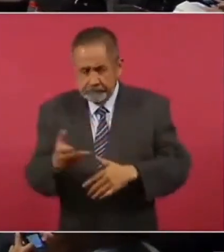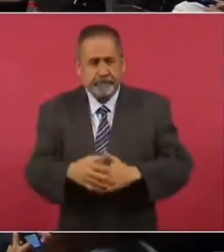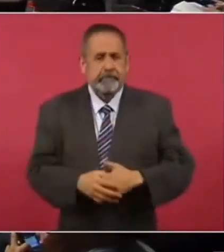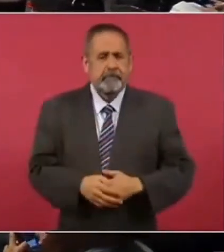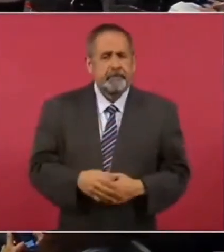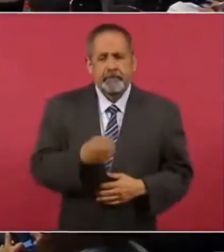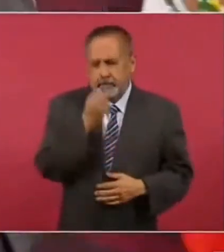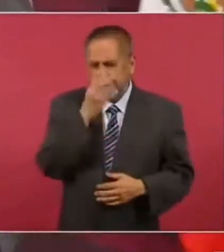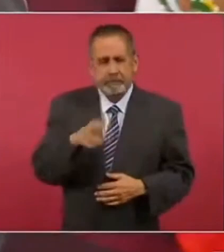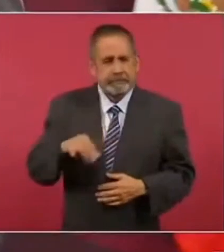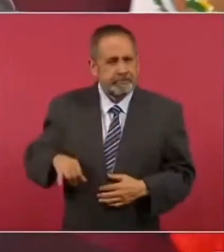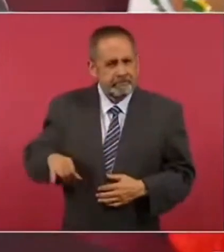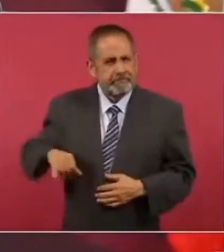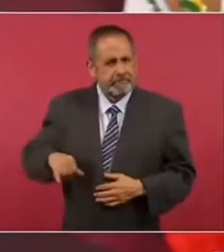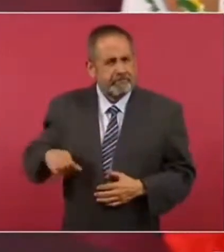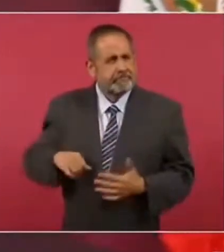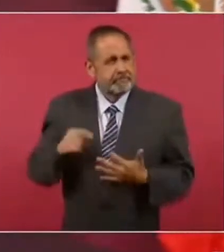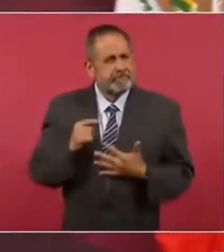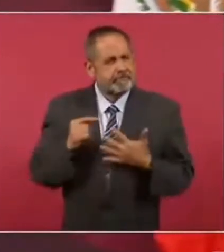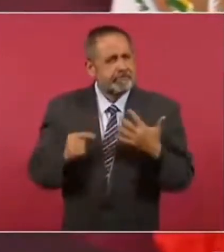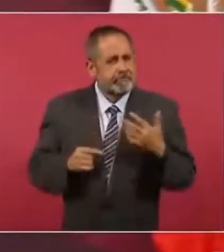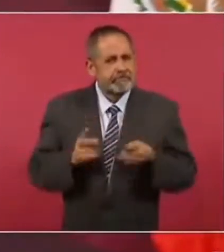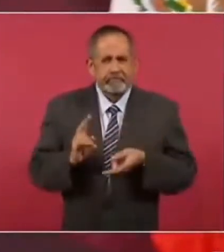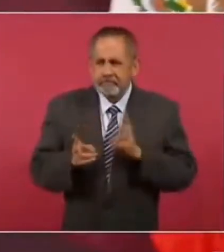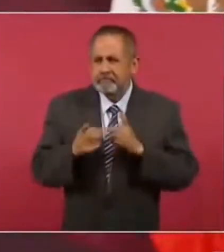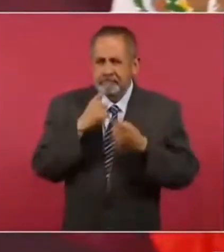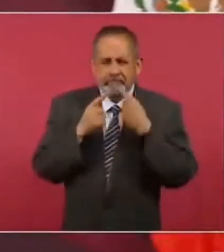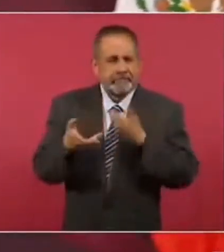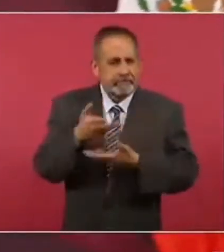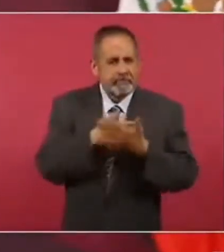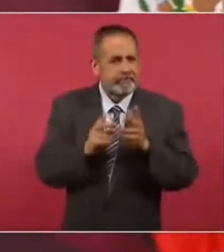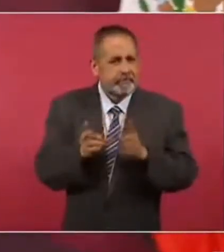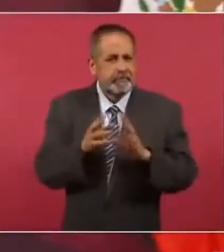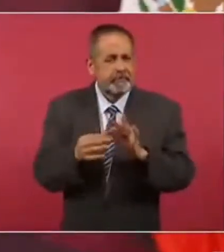Es muy interesante todo esto, toda esta